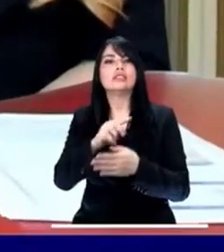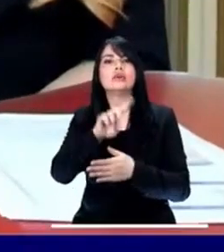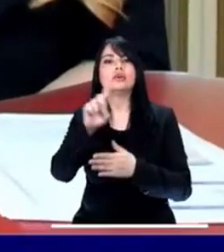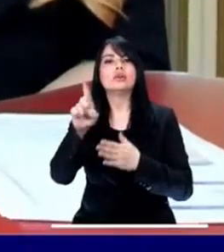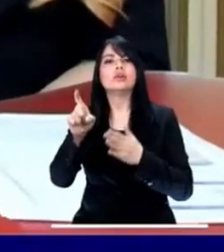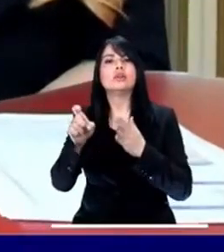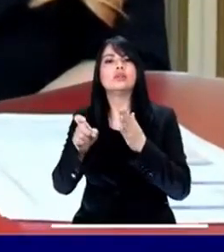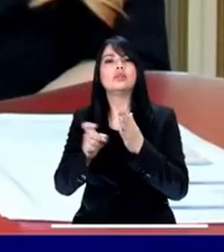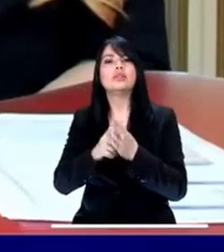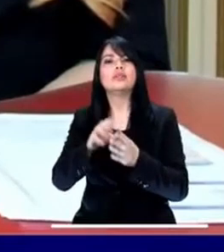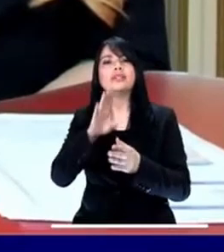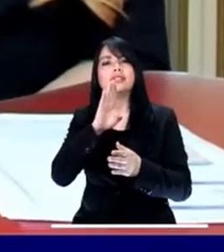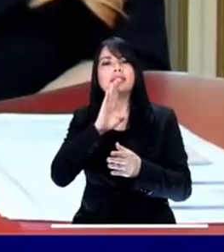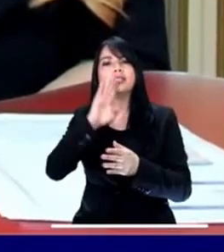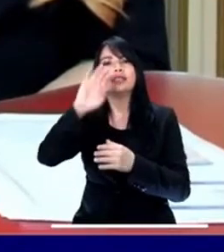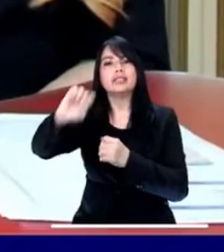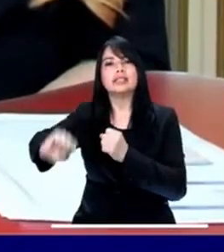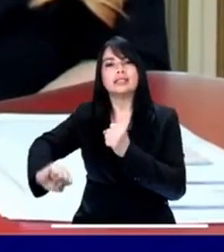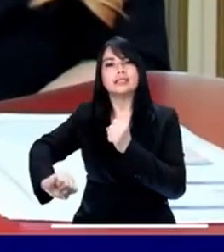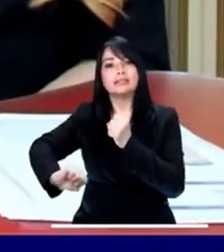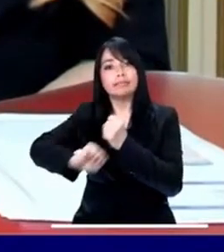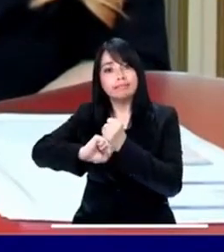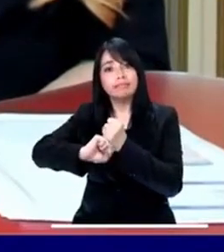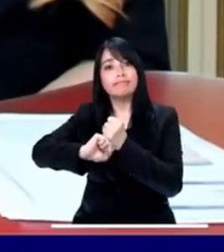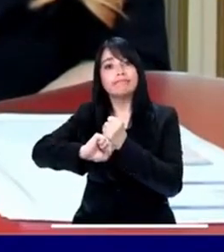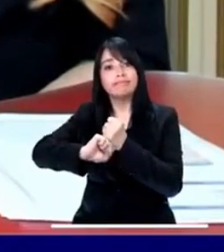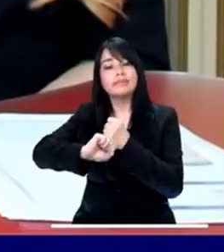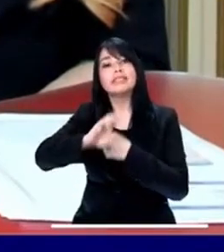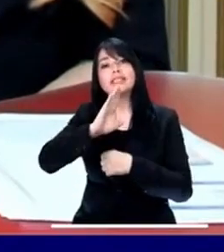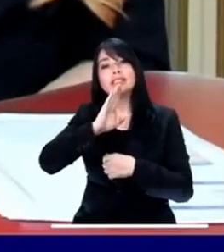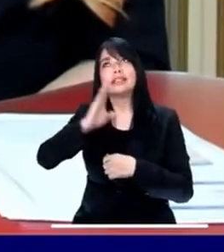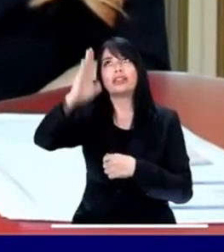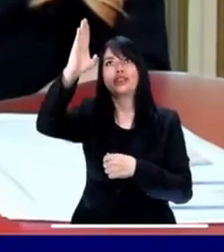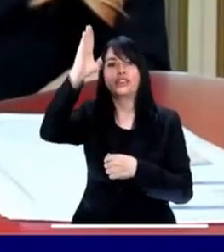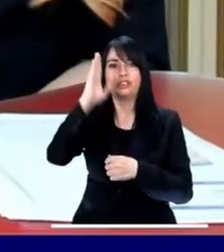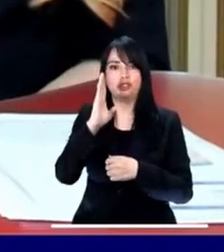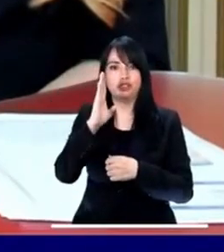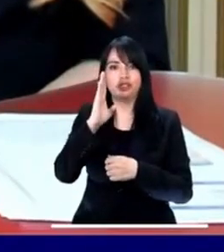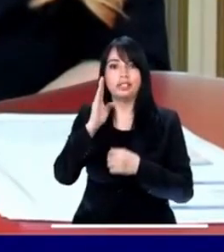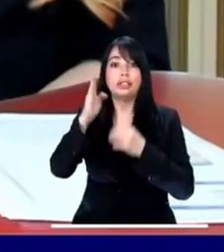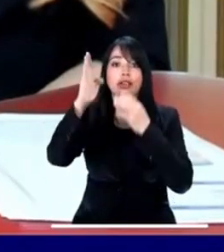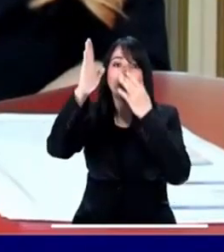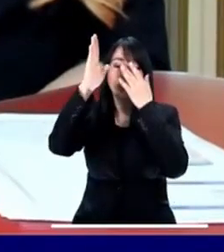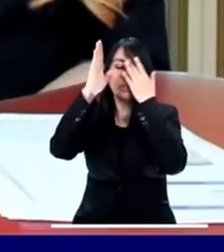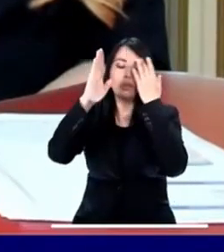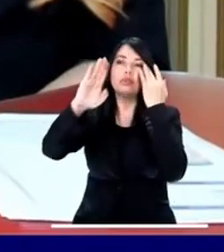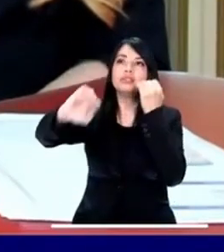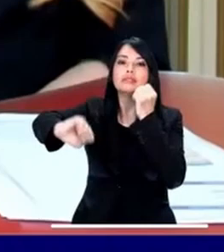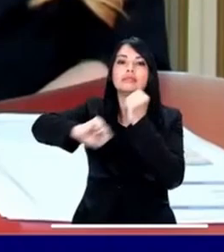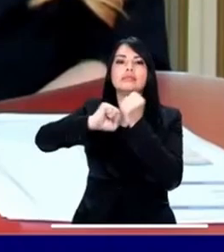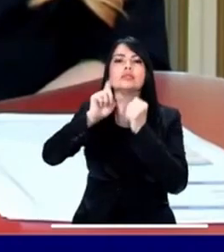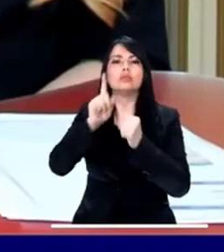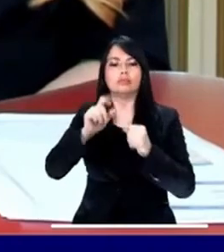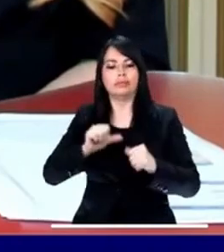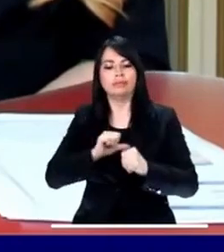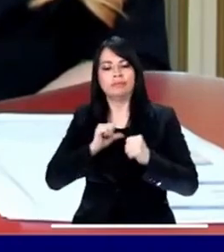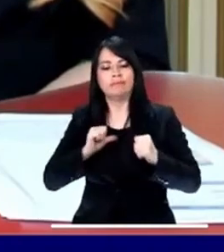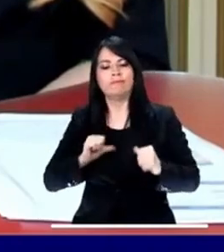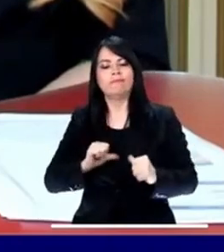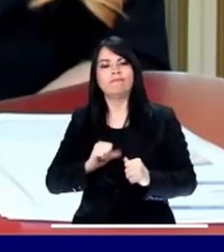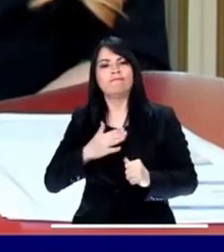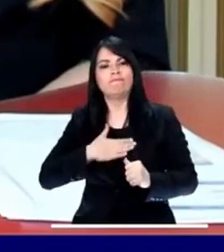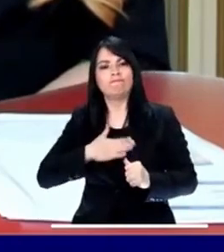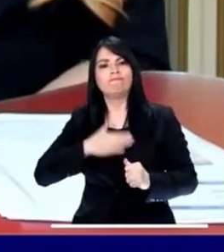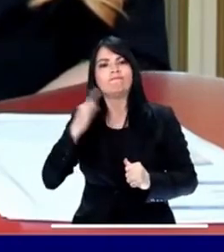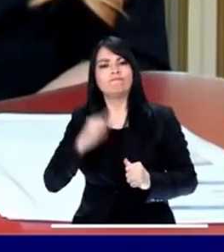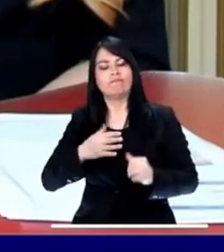que Dios nos ha dado por causa de nuestra entereza y del corazón que hemos dispuesto